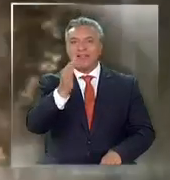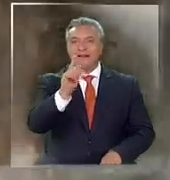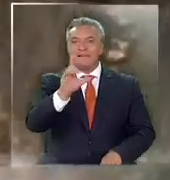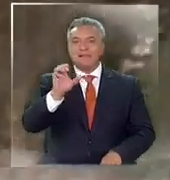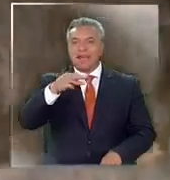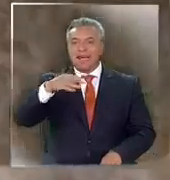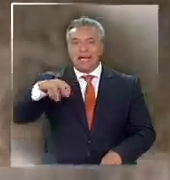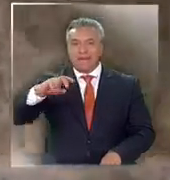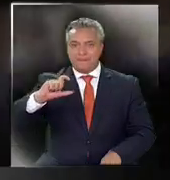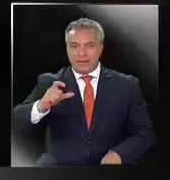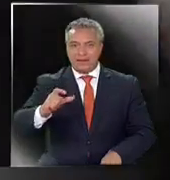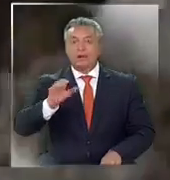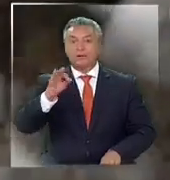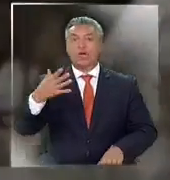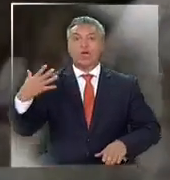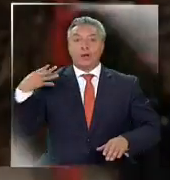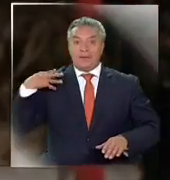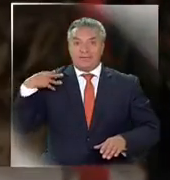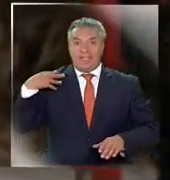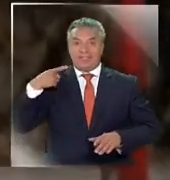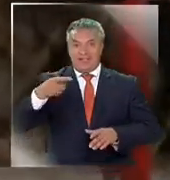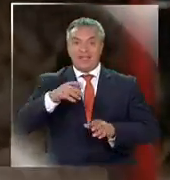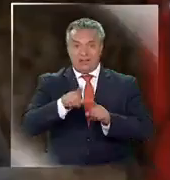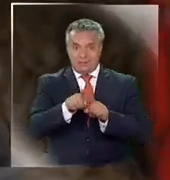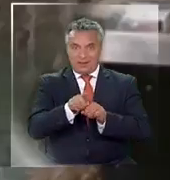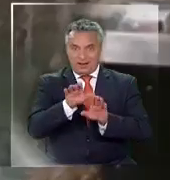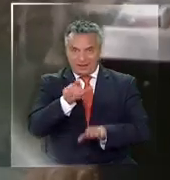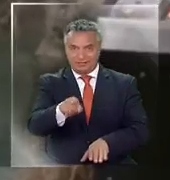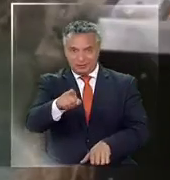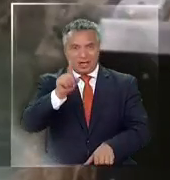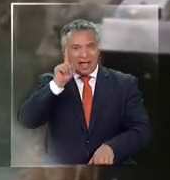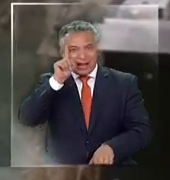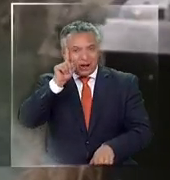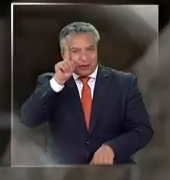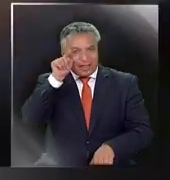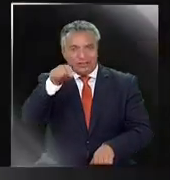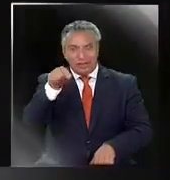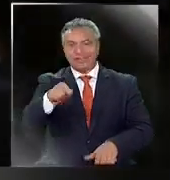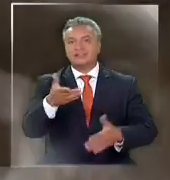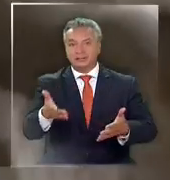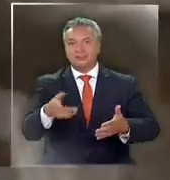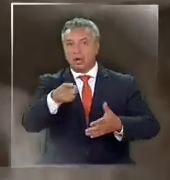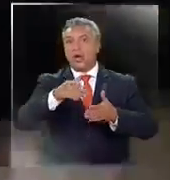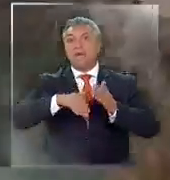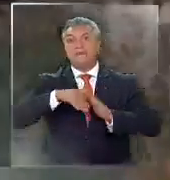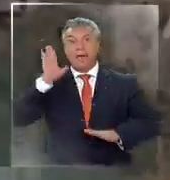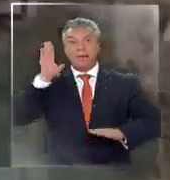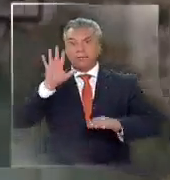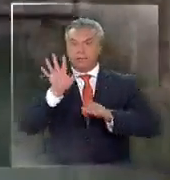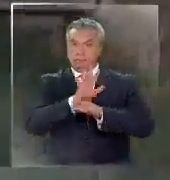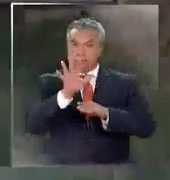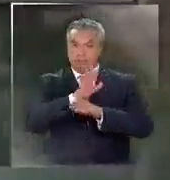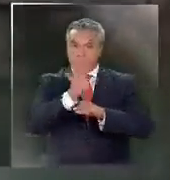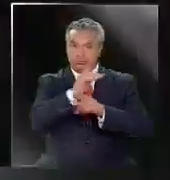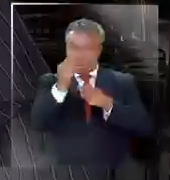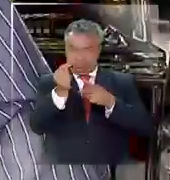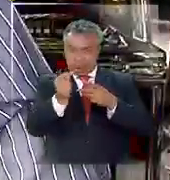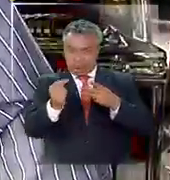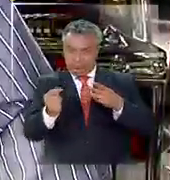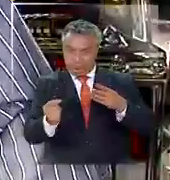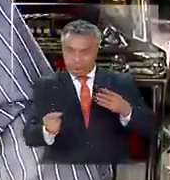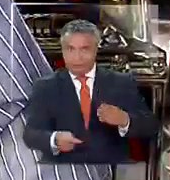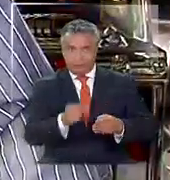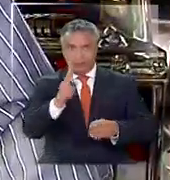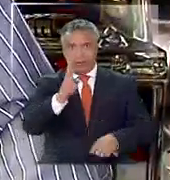comandante de la Marina Real Británica más recordado del cine. Fue el más longevo de todos porque hizo más películas de James